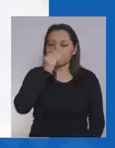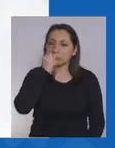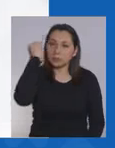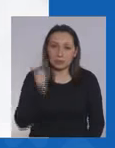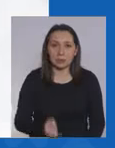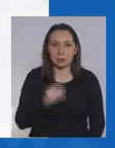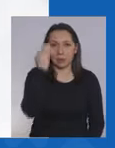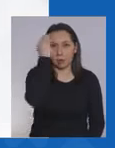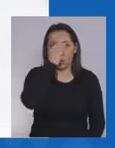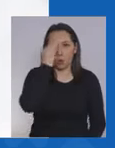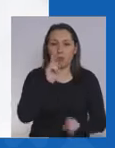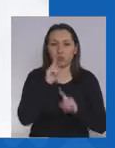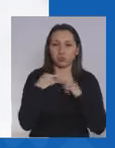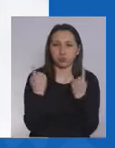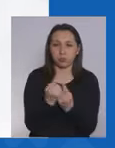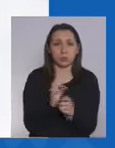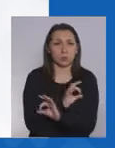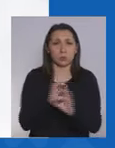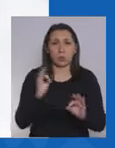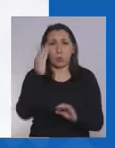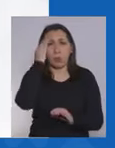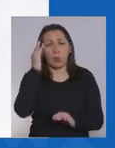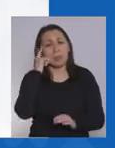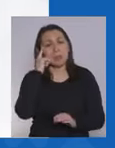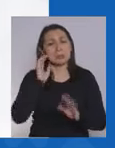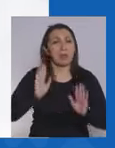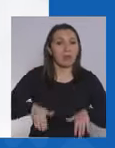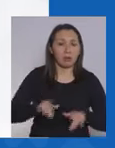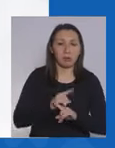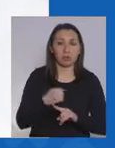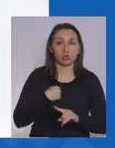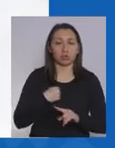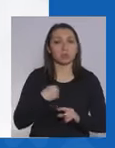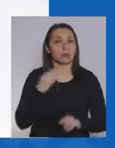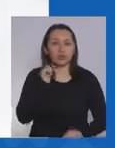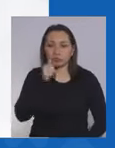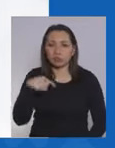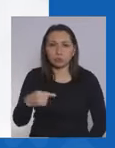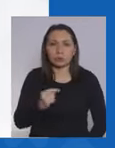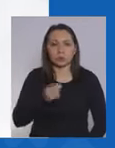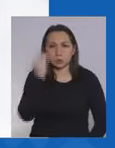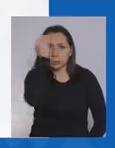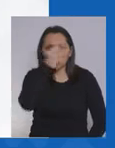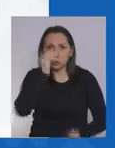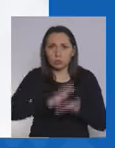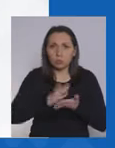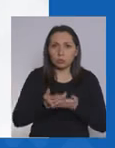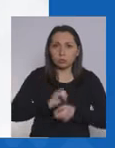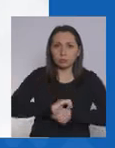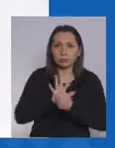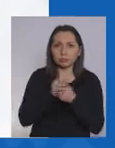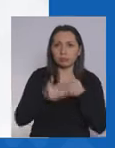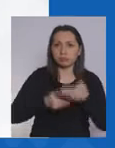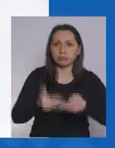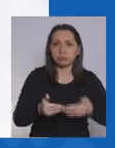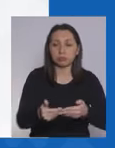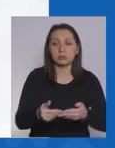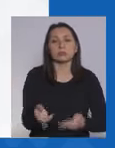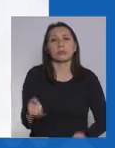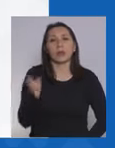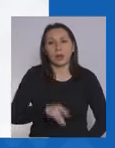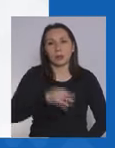estamos preocupados no hay ningún día que yo no me sienta preocupado sobre el avance de la pandemia es por eso que insistimos